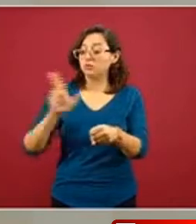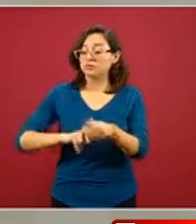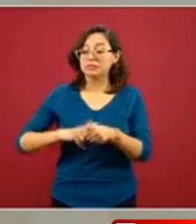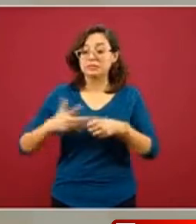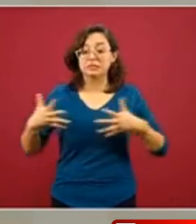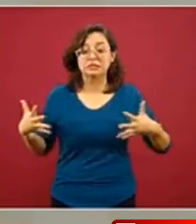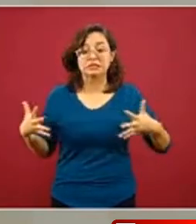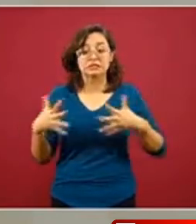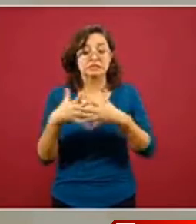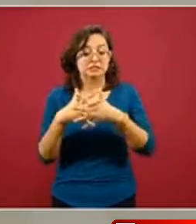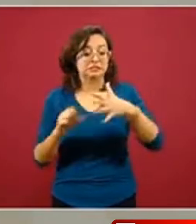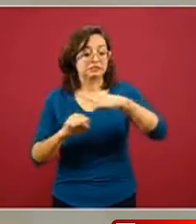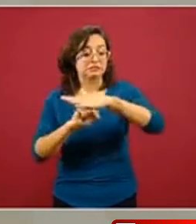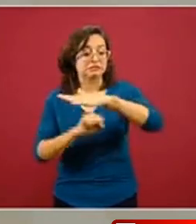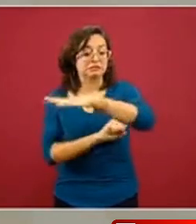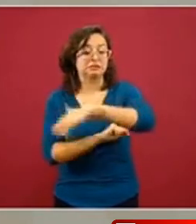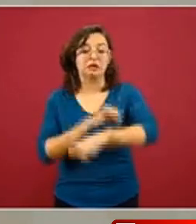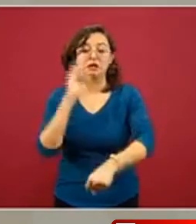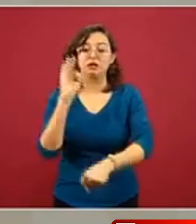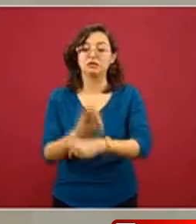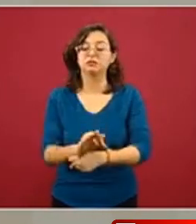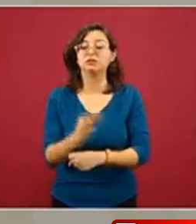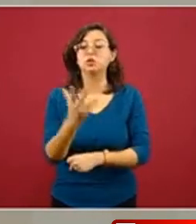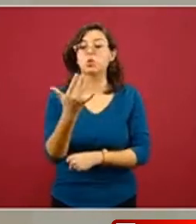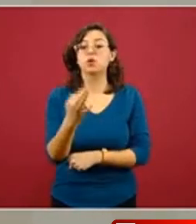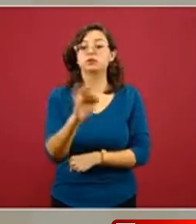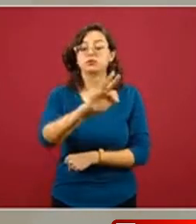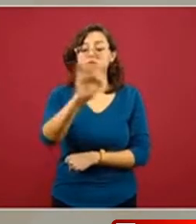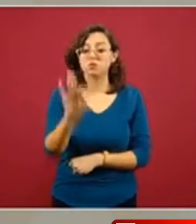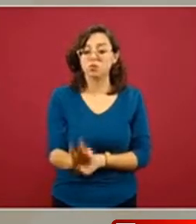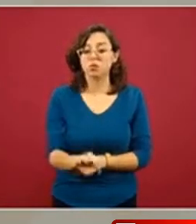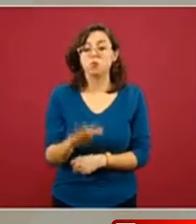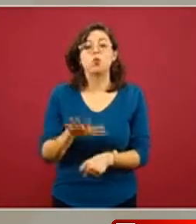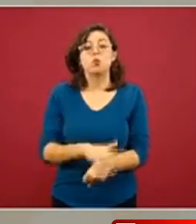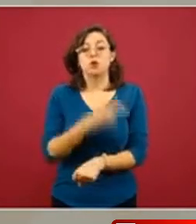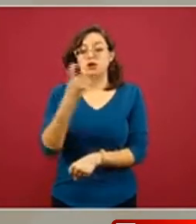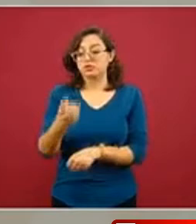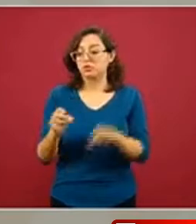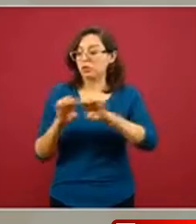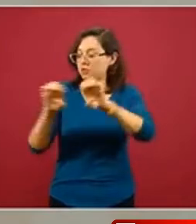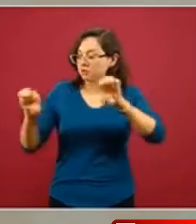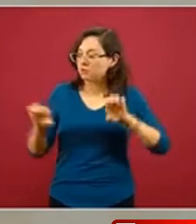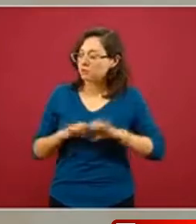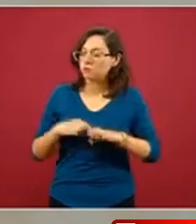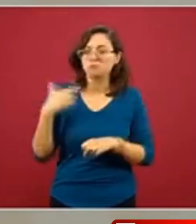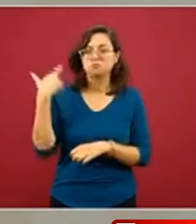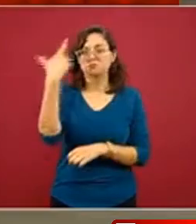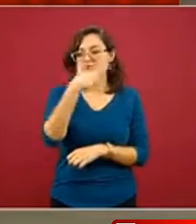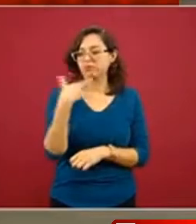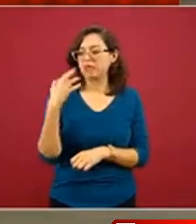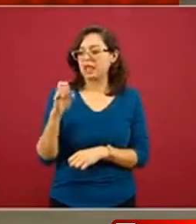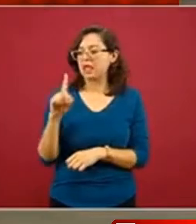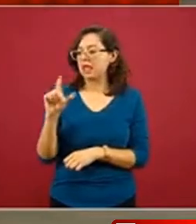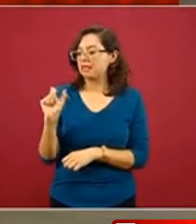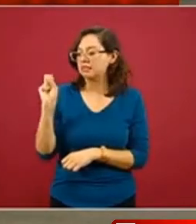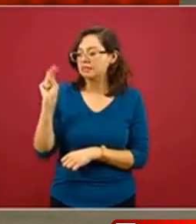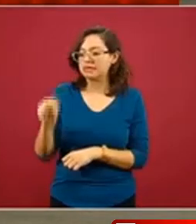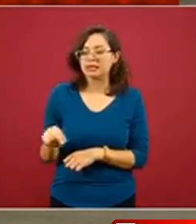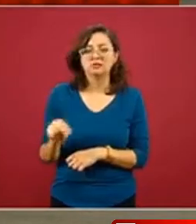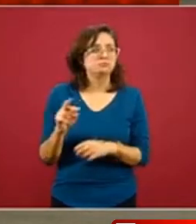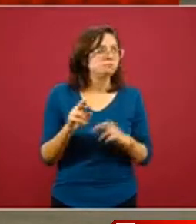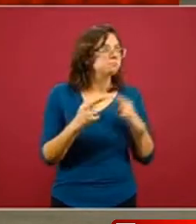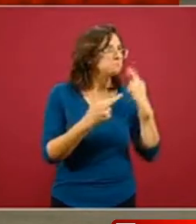el 50% de su seguridad. Entonces esto se hace una evaluación rápida, el EDAN, y conforme la